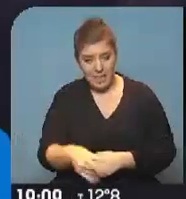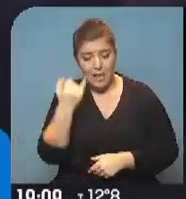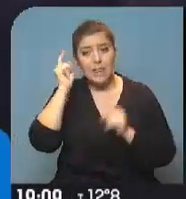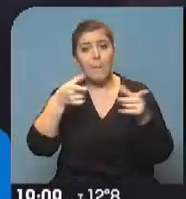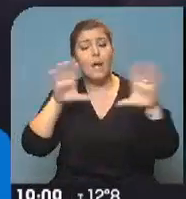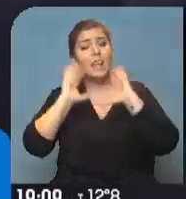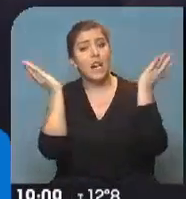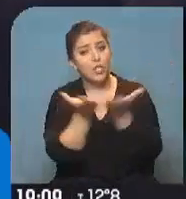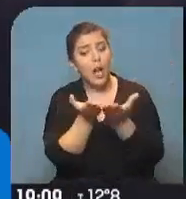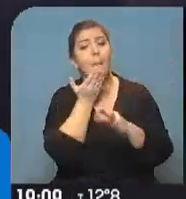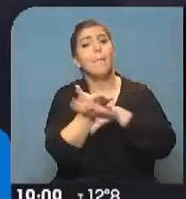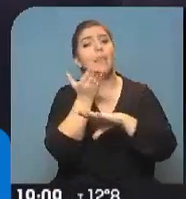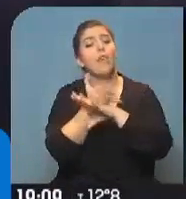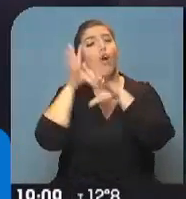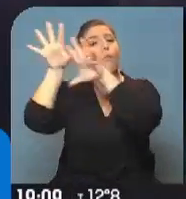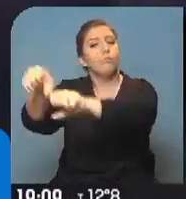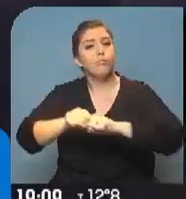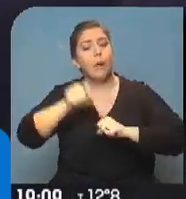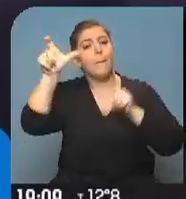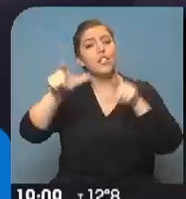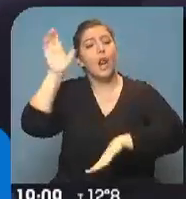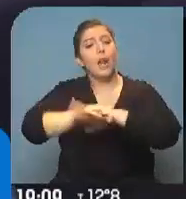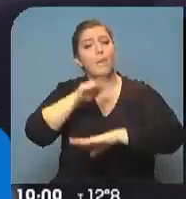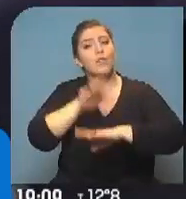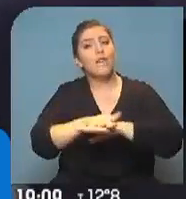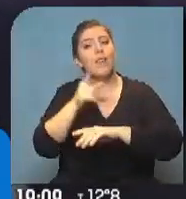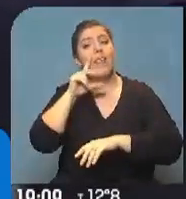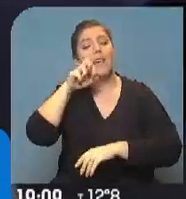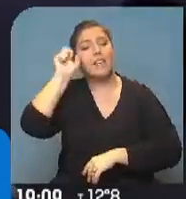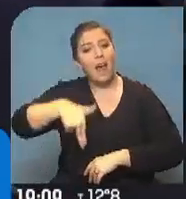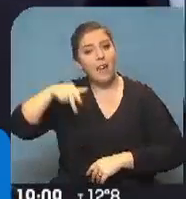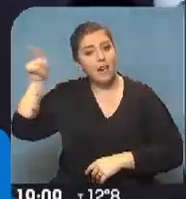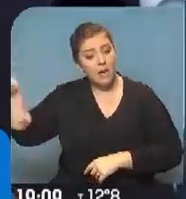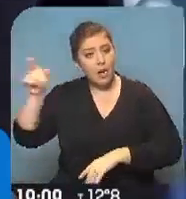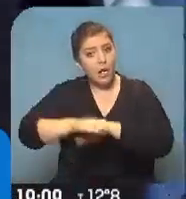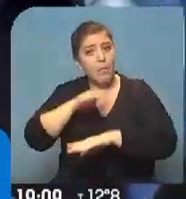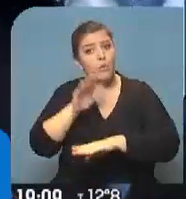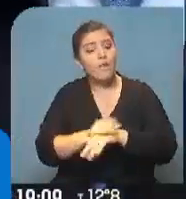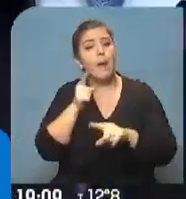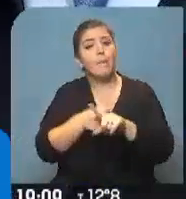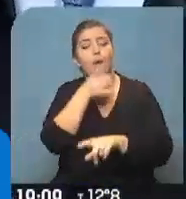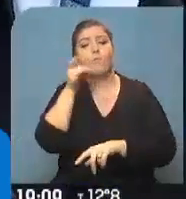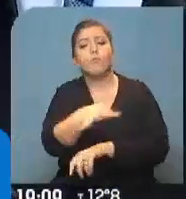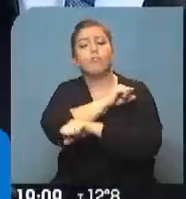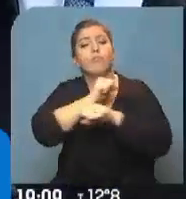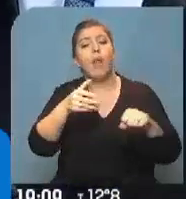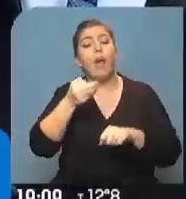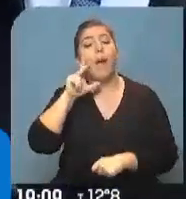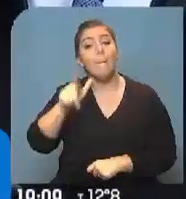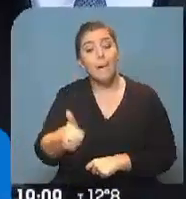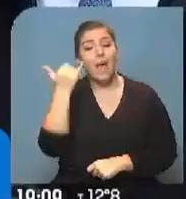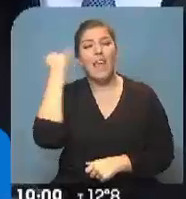el pedido de captura para los responsables iraníes imputados por la masacre de la amia y